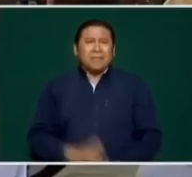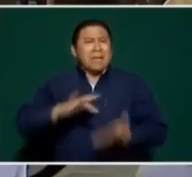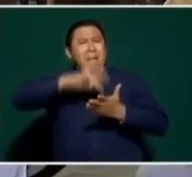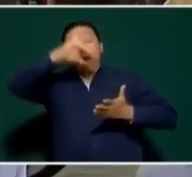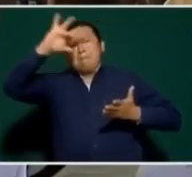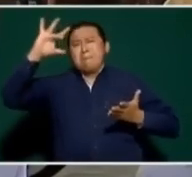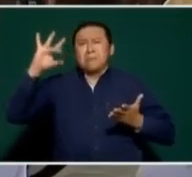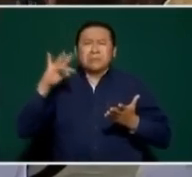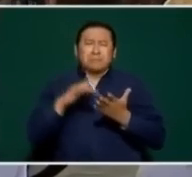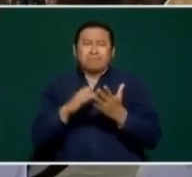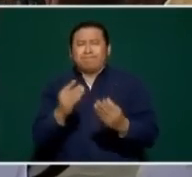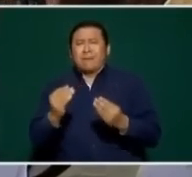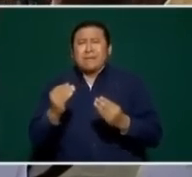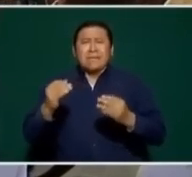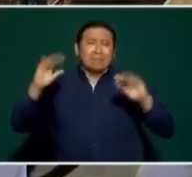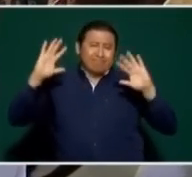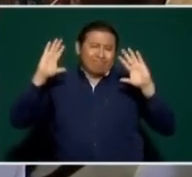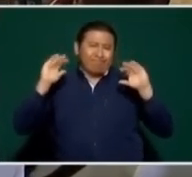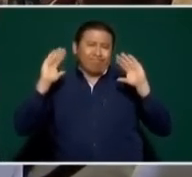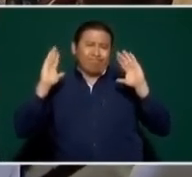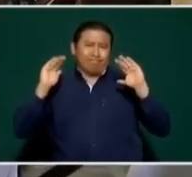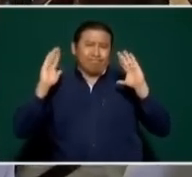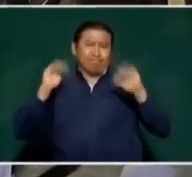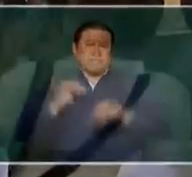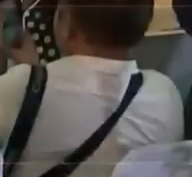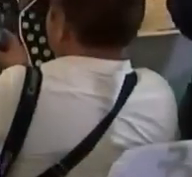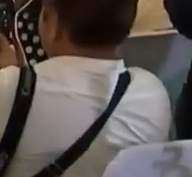Muchas gracias. Adiós, adiós.